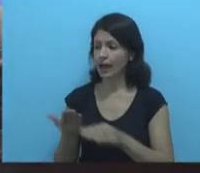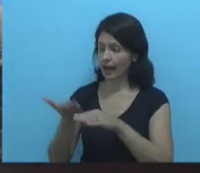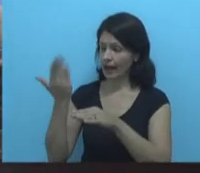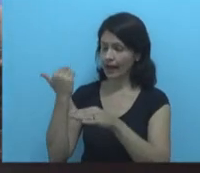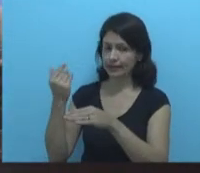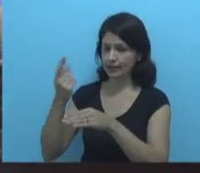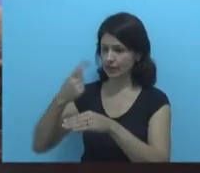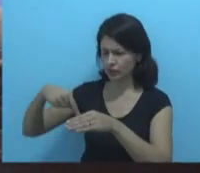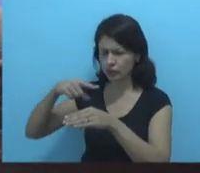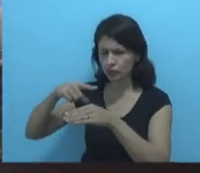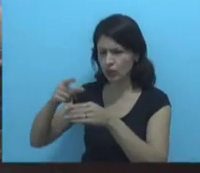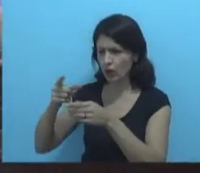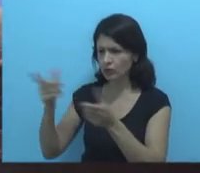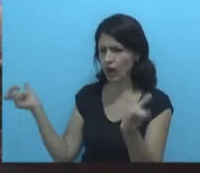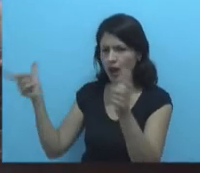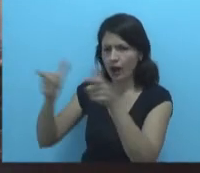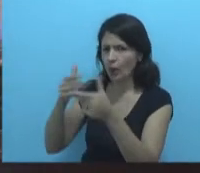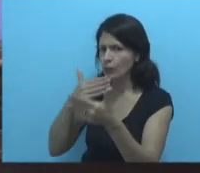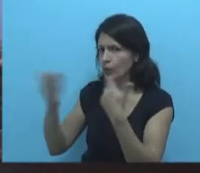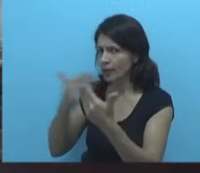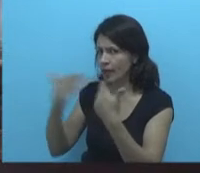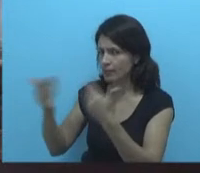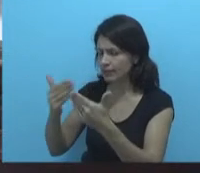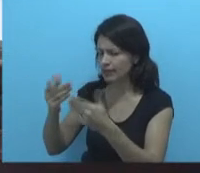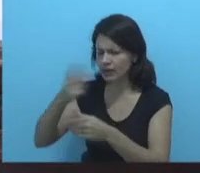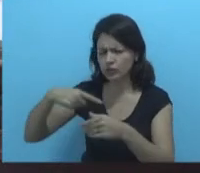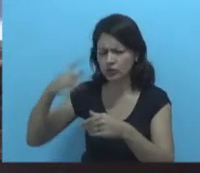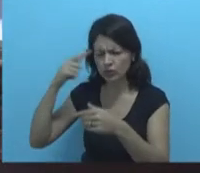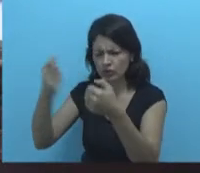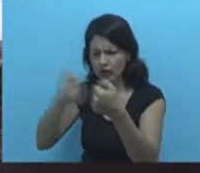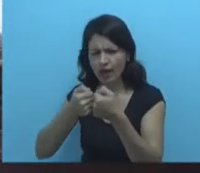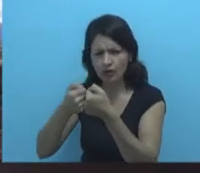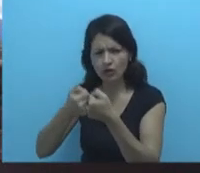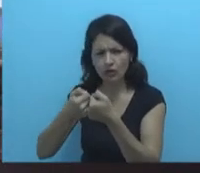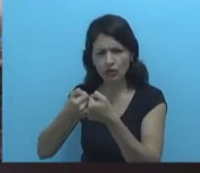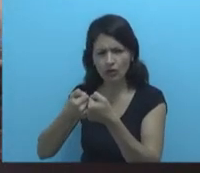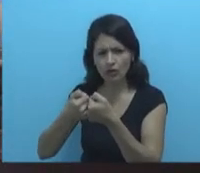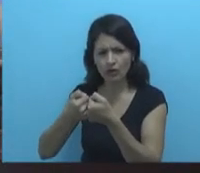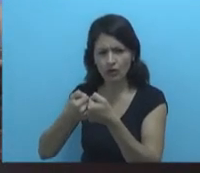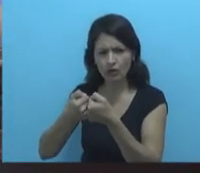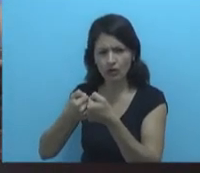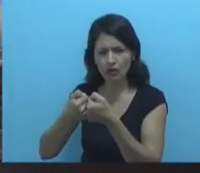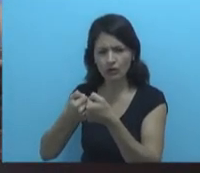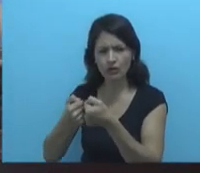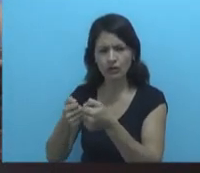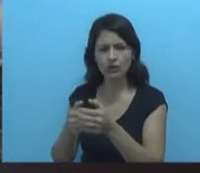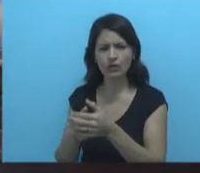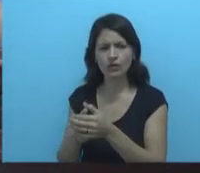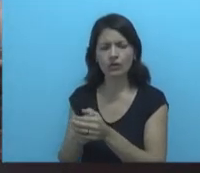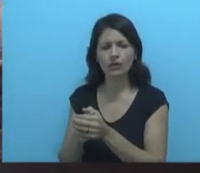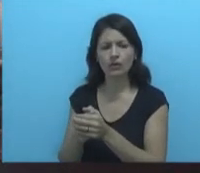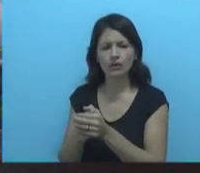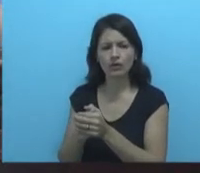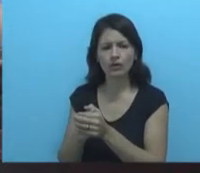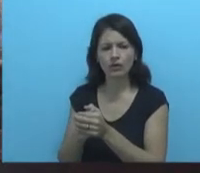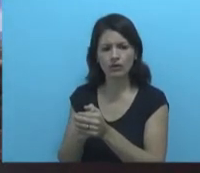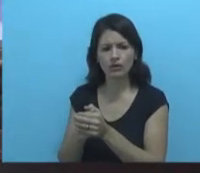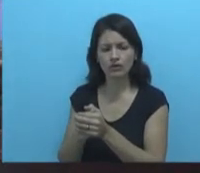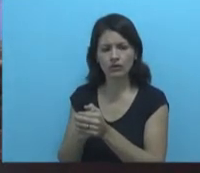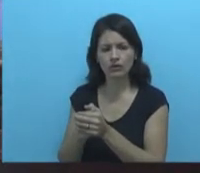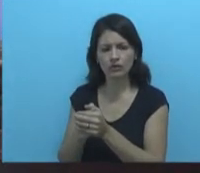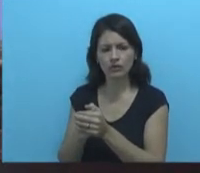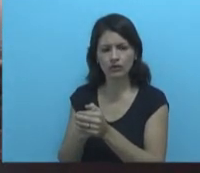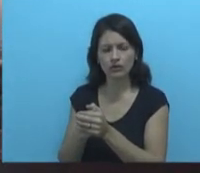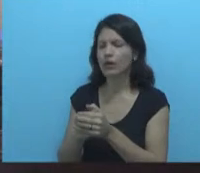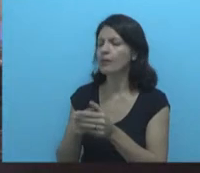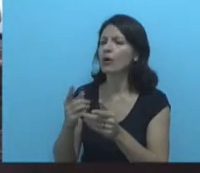parlamentaria acordamos que los mismos sean votados en bloque, el tratamiento sobre tabla y los proyectos, y luego del cual cada